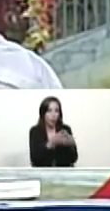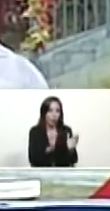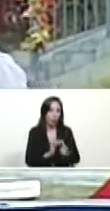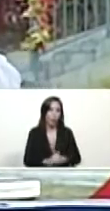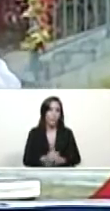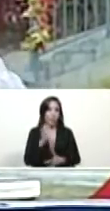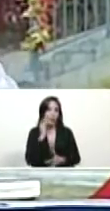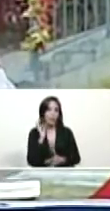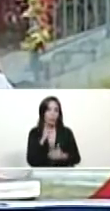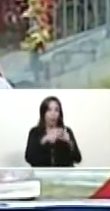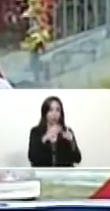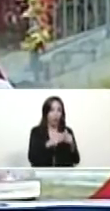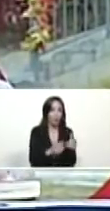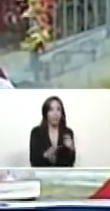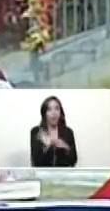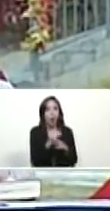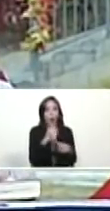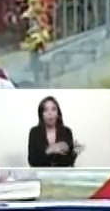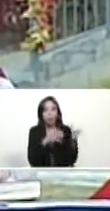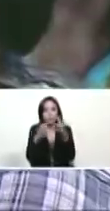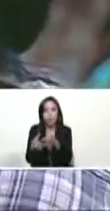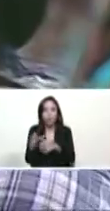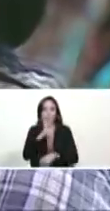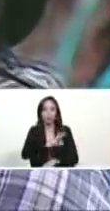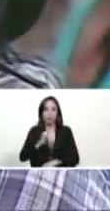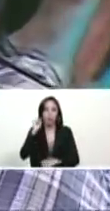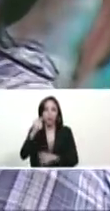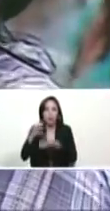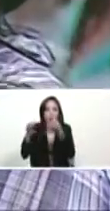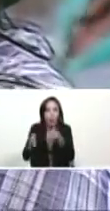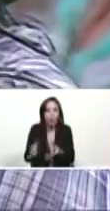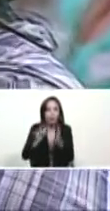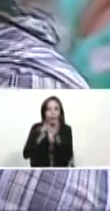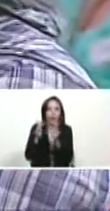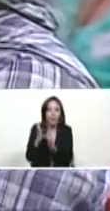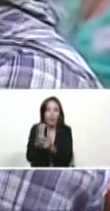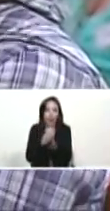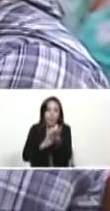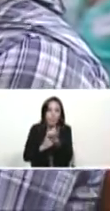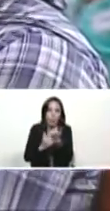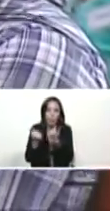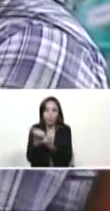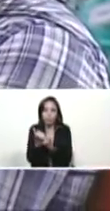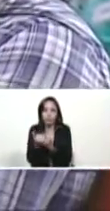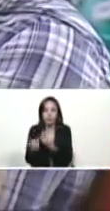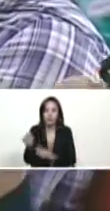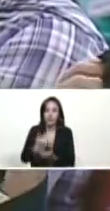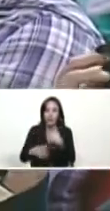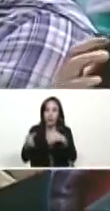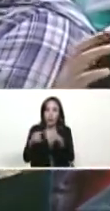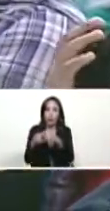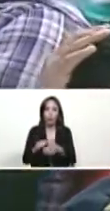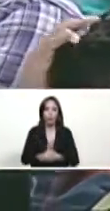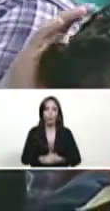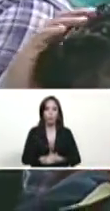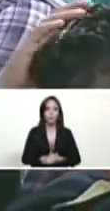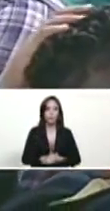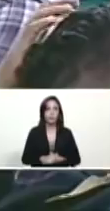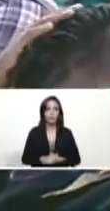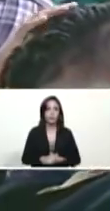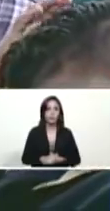Ese modelo. Y el modelo socialista, justo, cristiano. Cristiano.